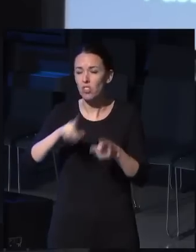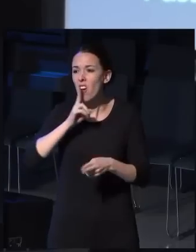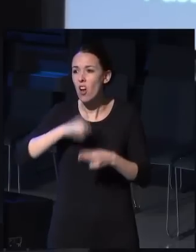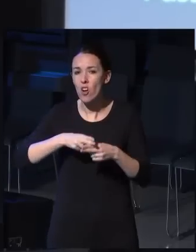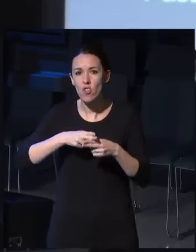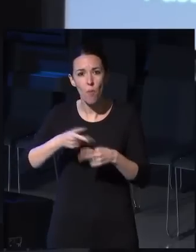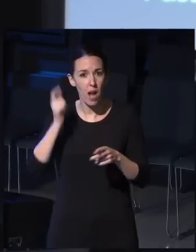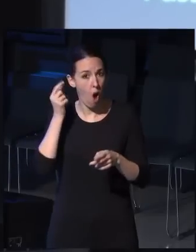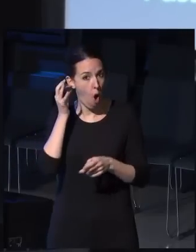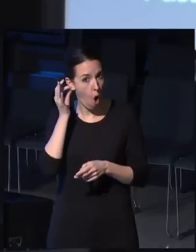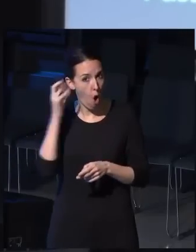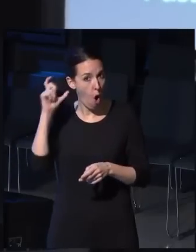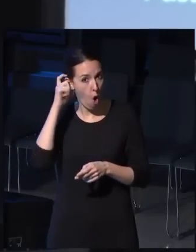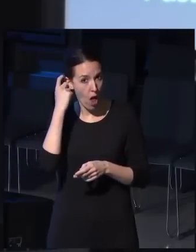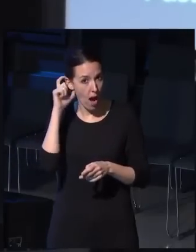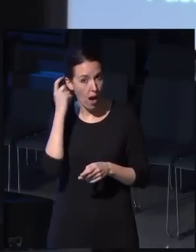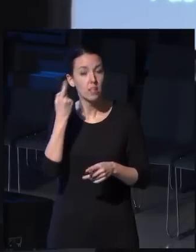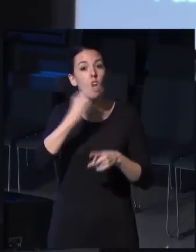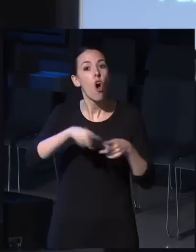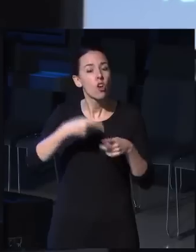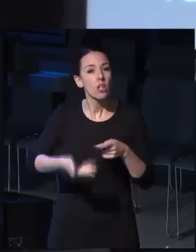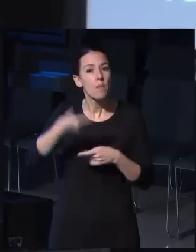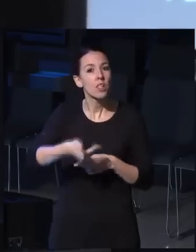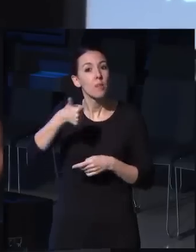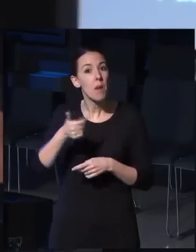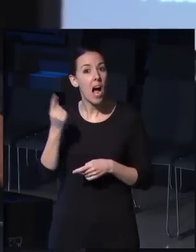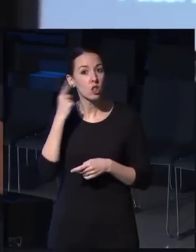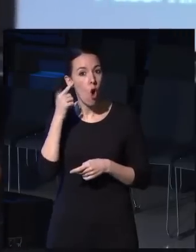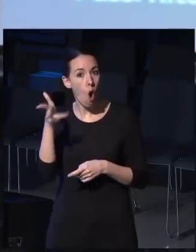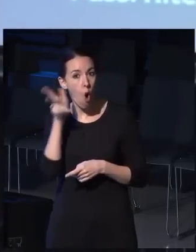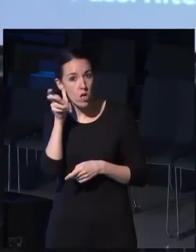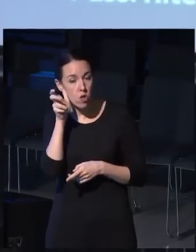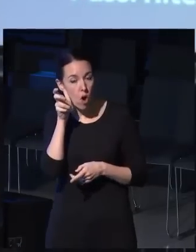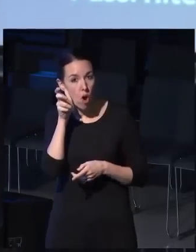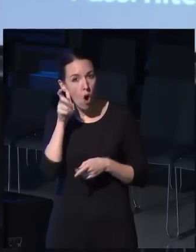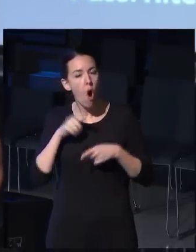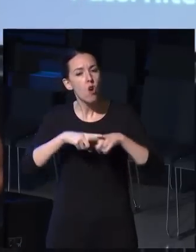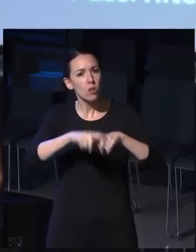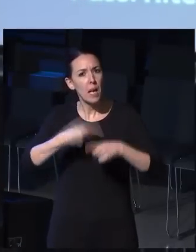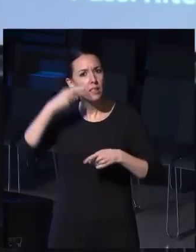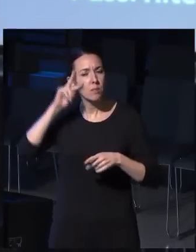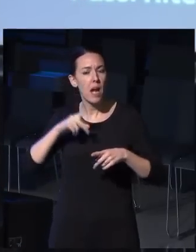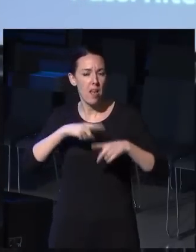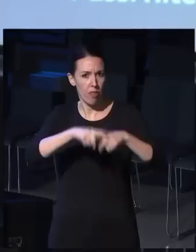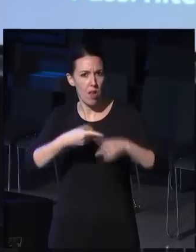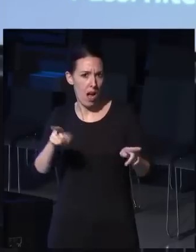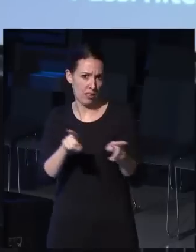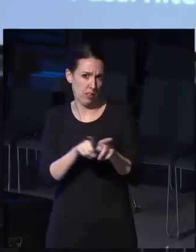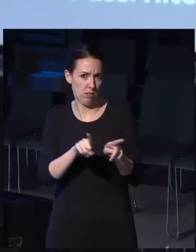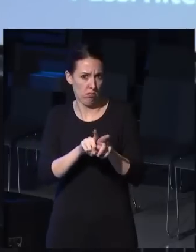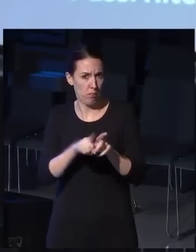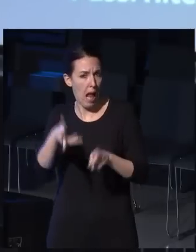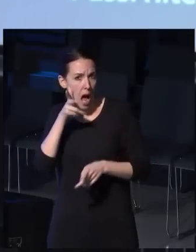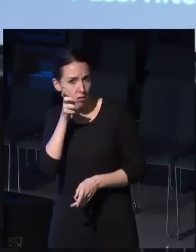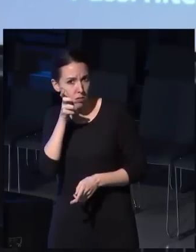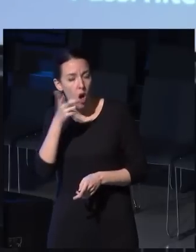llama orejas y sobre todo una cosa que es más importante, que se llama oído, compartáis también vuestras experiencias como oyentes para poder hacer